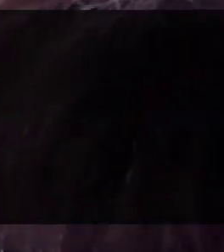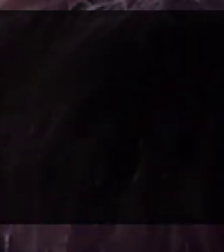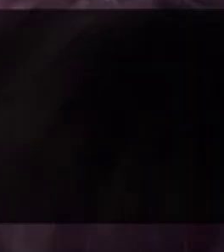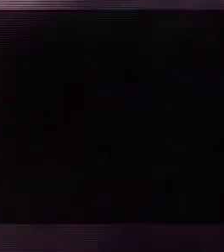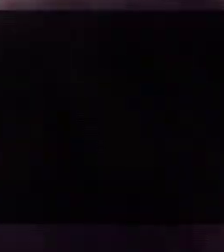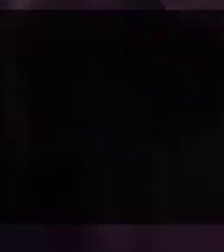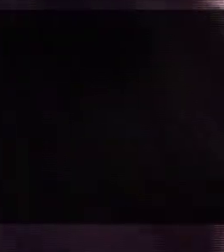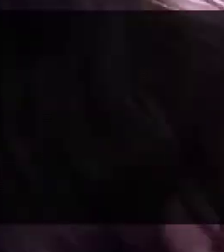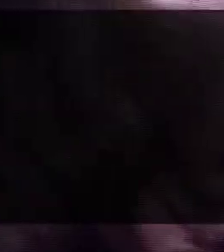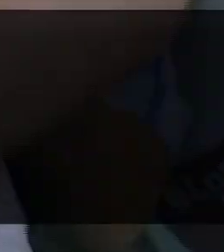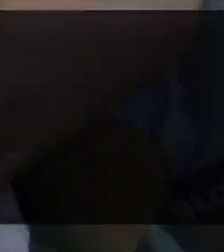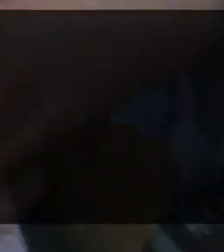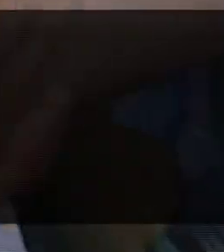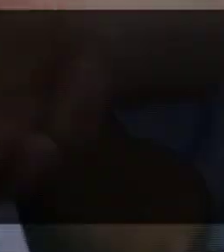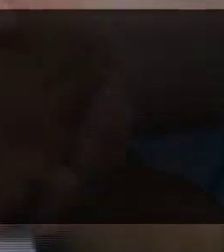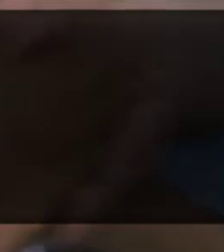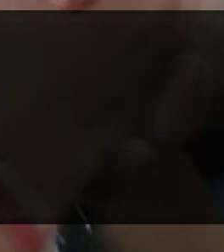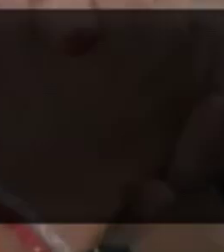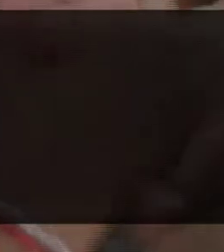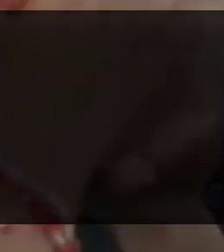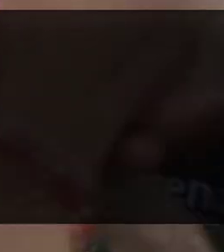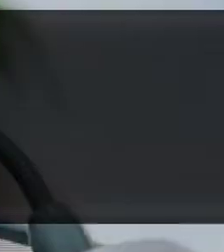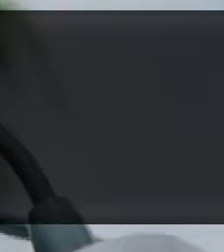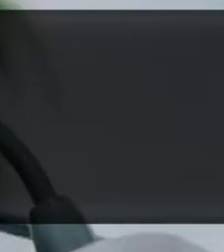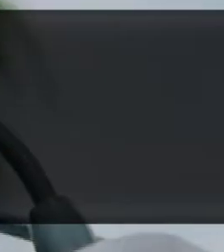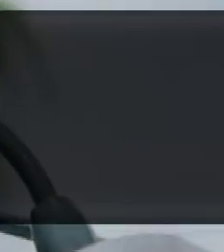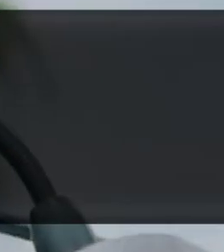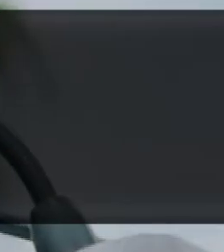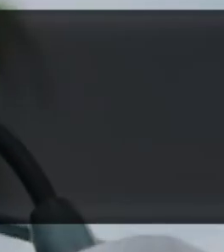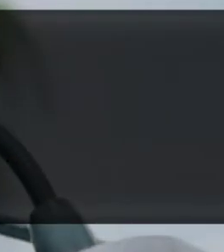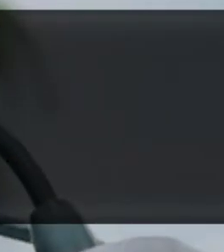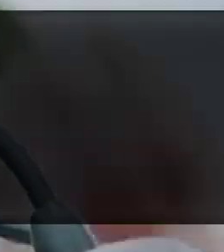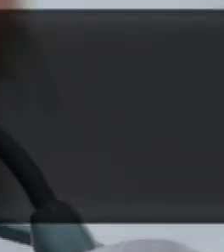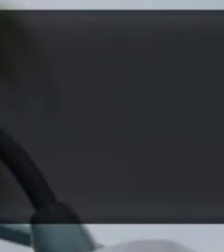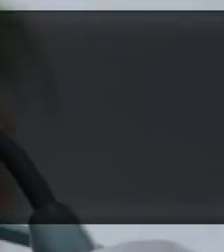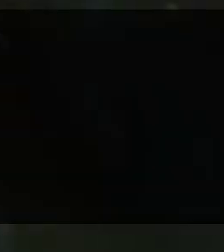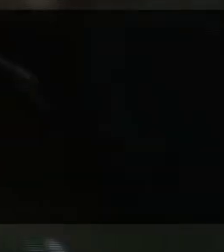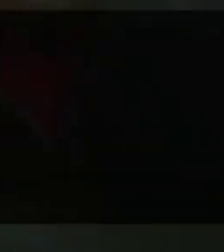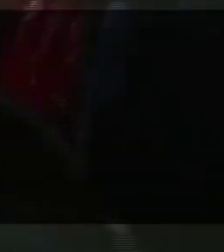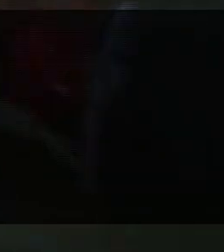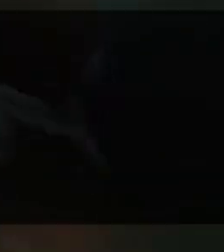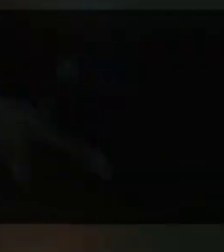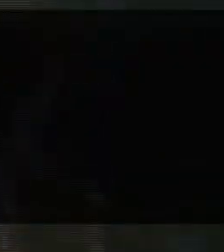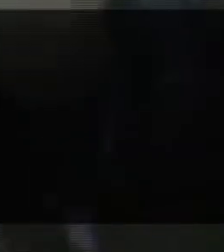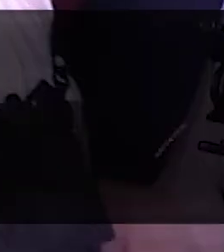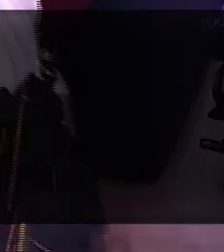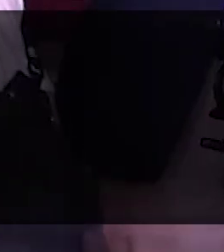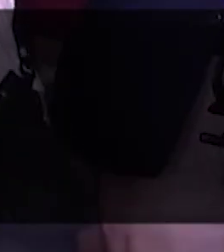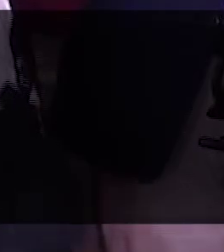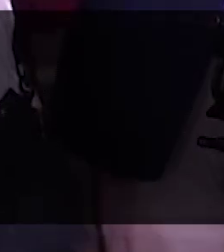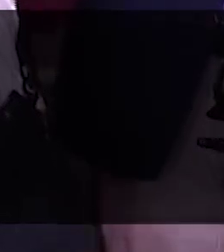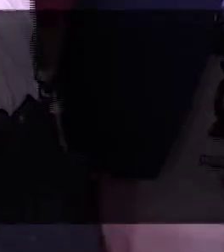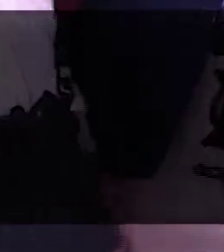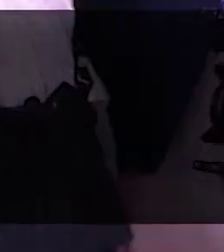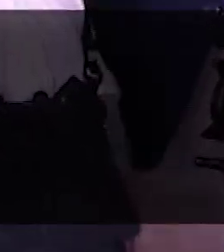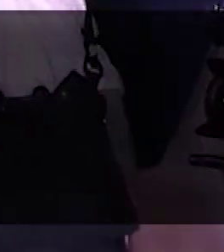no solo venció en la carrera presidencial, sino que también reforzó sus mayorías en el Senado y en la Cámara de Diputados. Recordemos